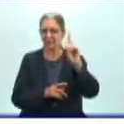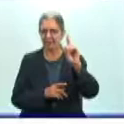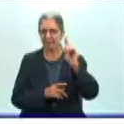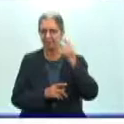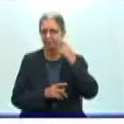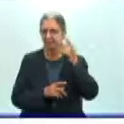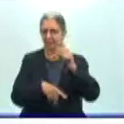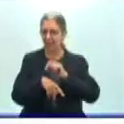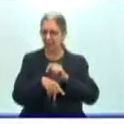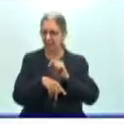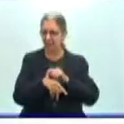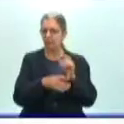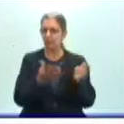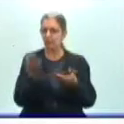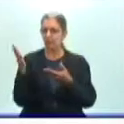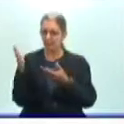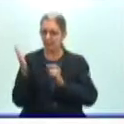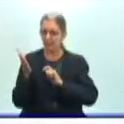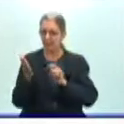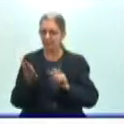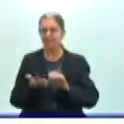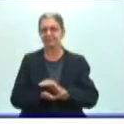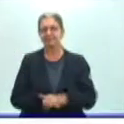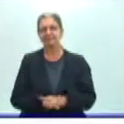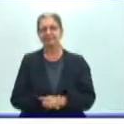que puedas copiar esta actividad.